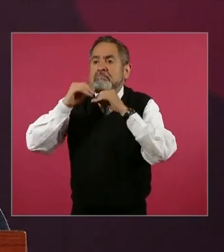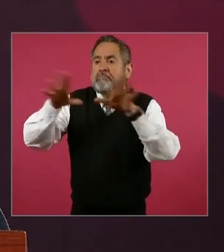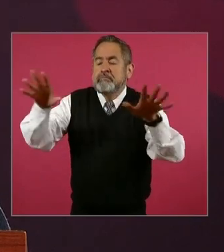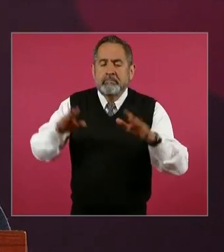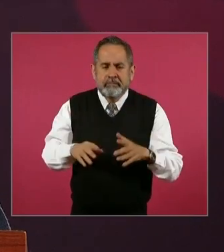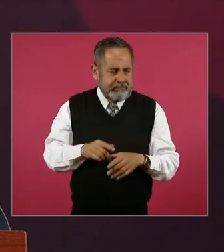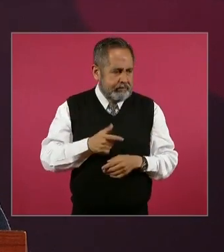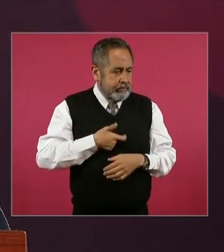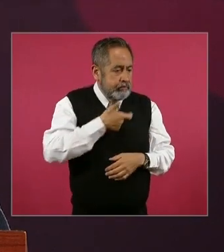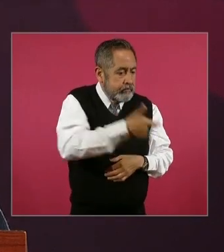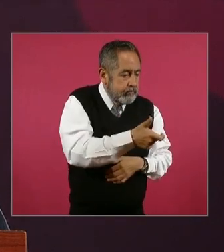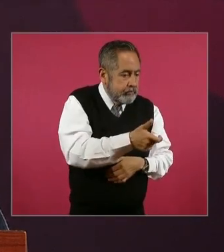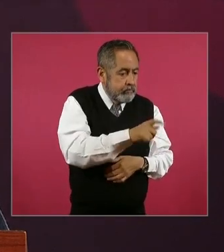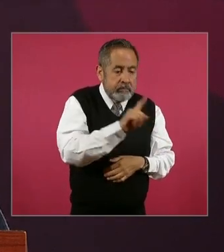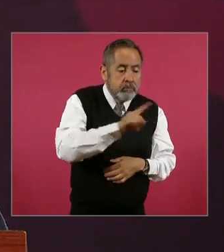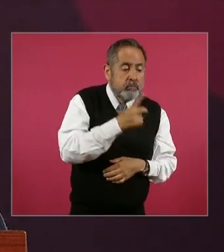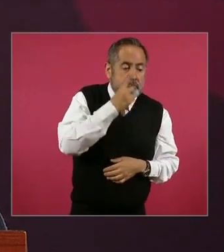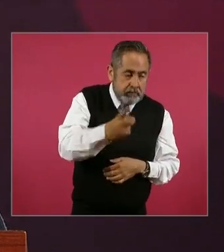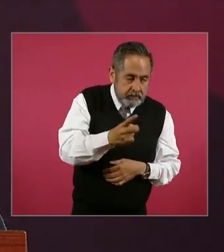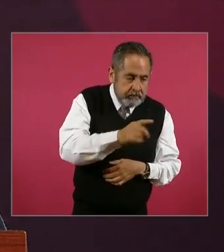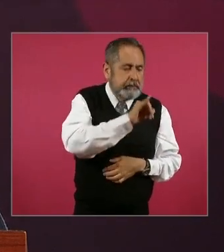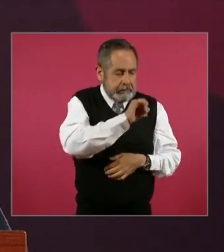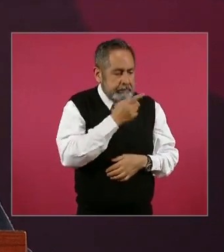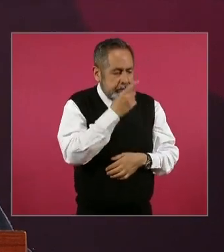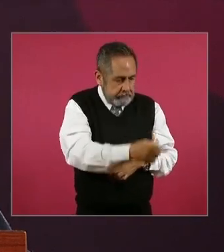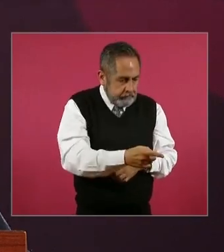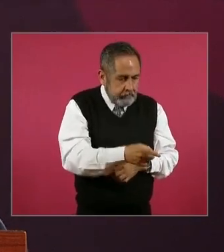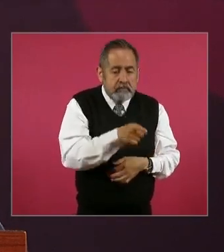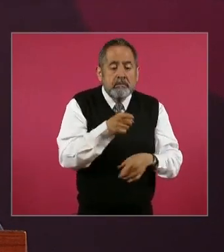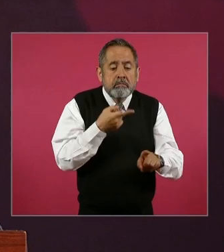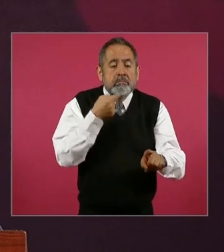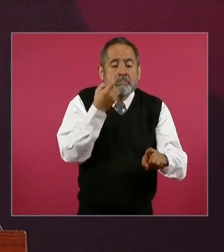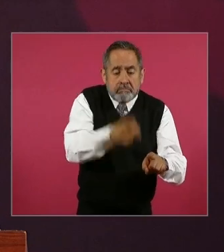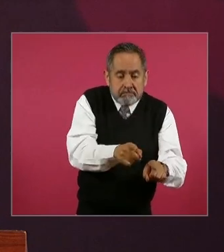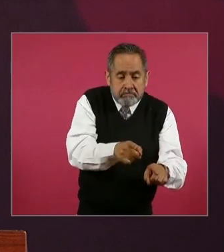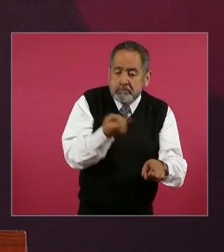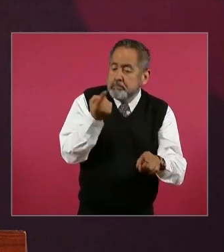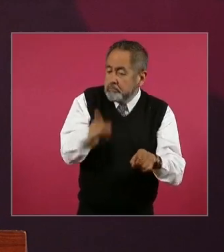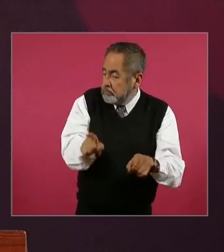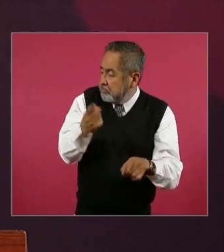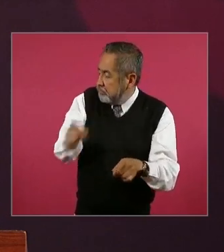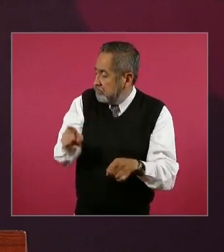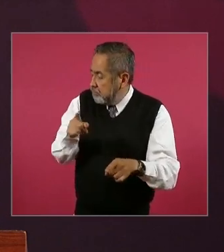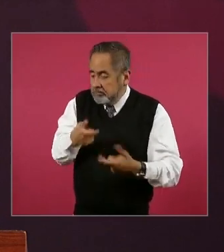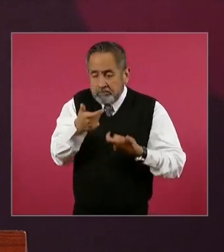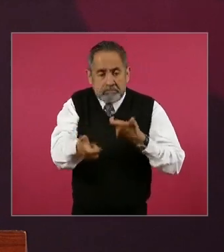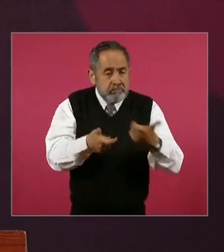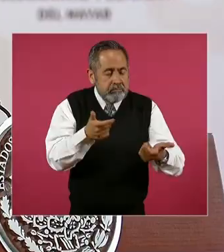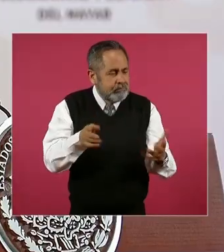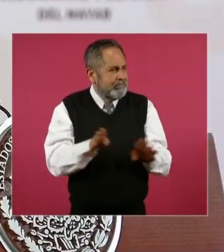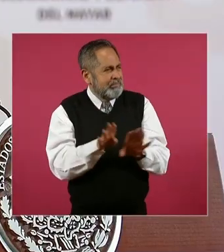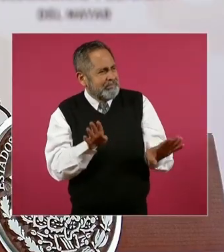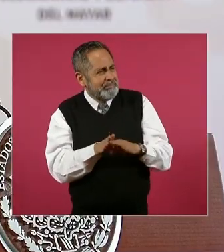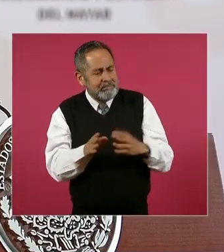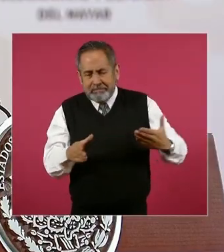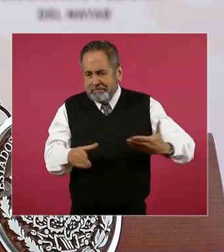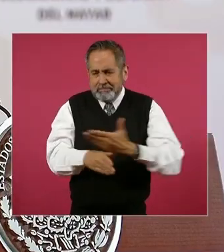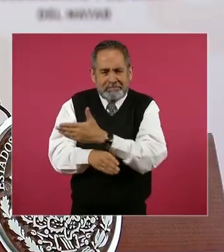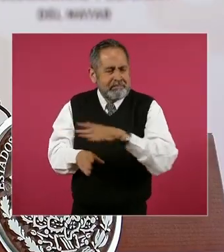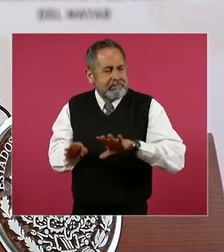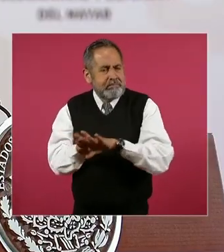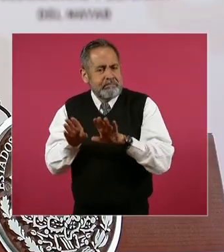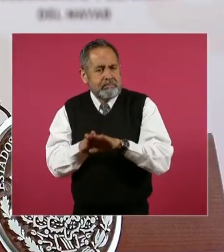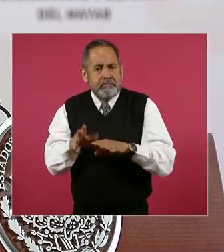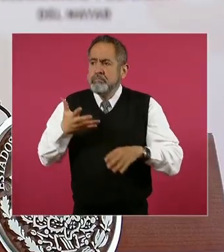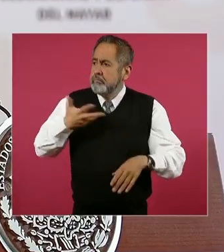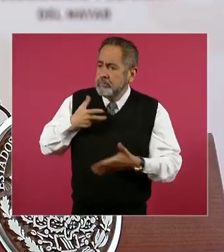no fíjense es el artículo séptimo estamos hablando del territorio de Derechos Humanos